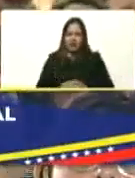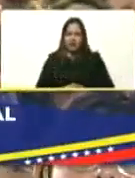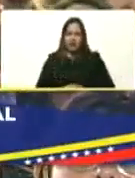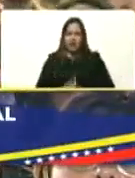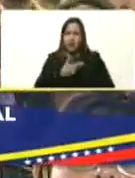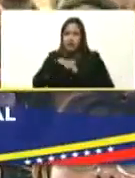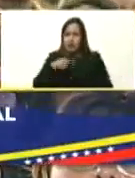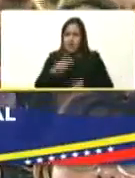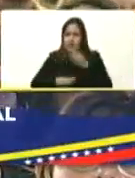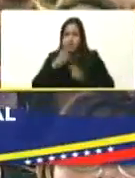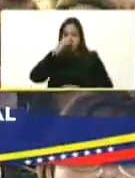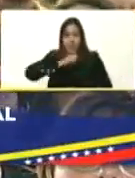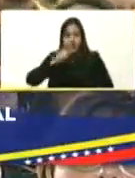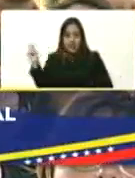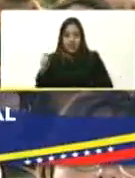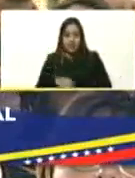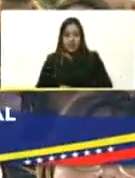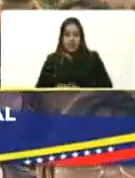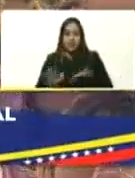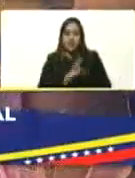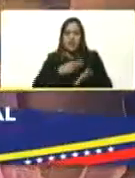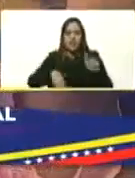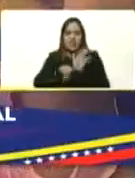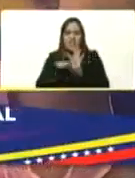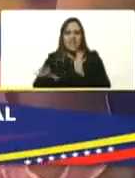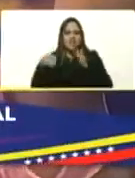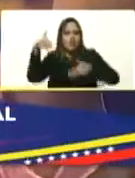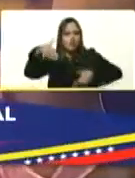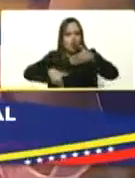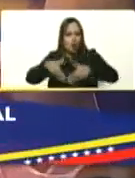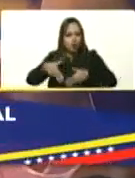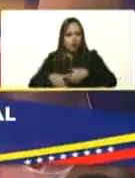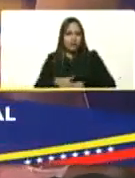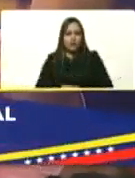cumplimos aniversario del derecho al voto. En